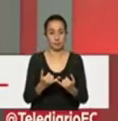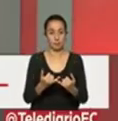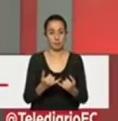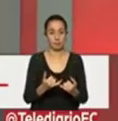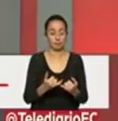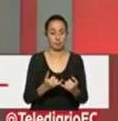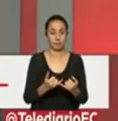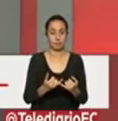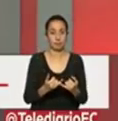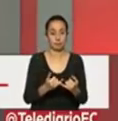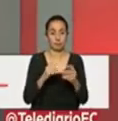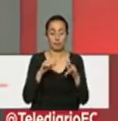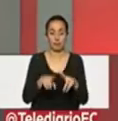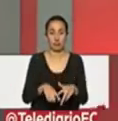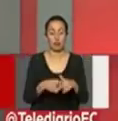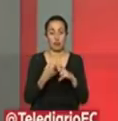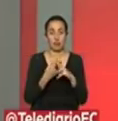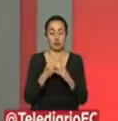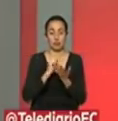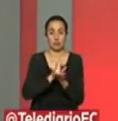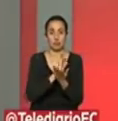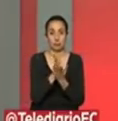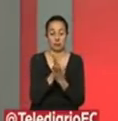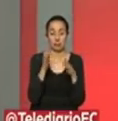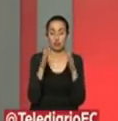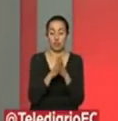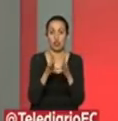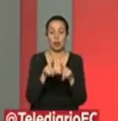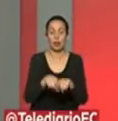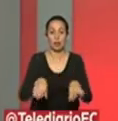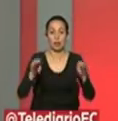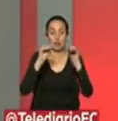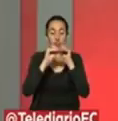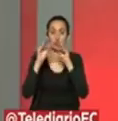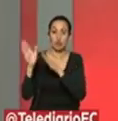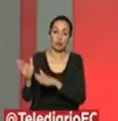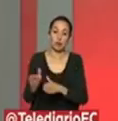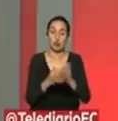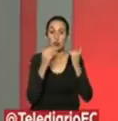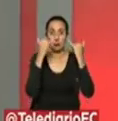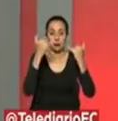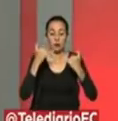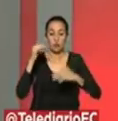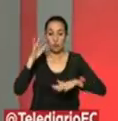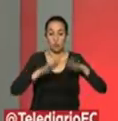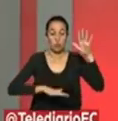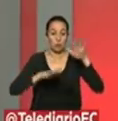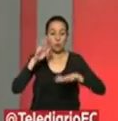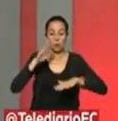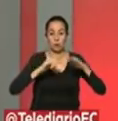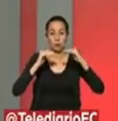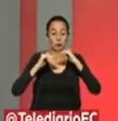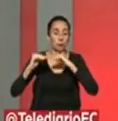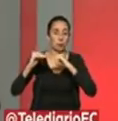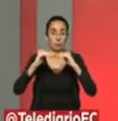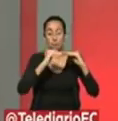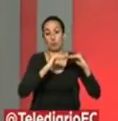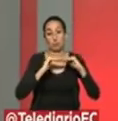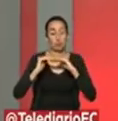esta segunda etapa de este periodo legislativo. Y para ello hemos generado estabilidad política y queremos